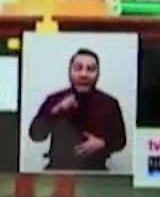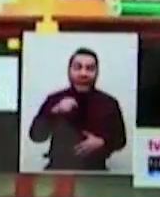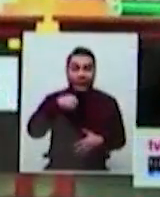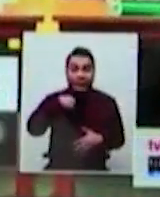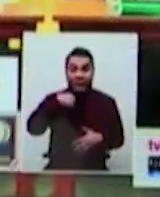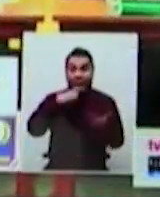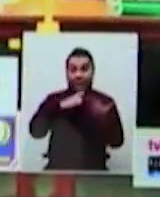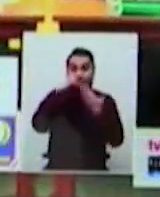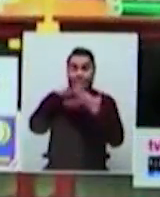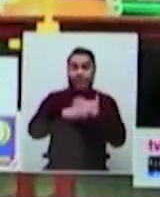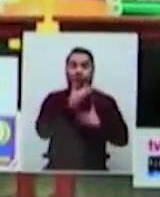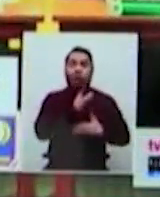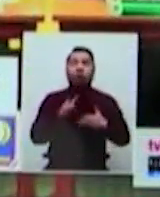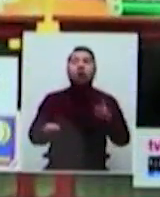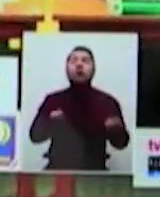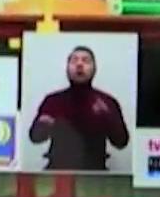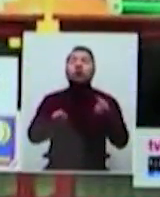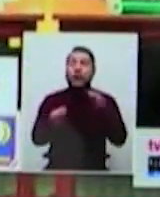quién perdió.